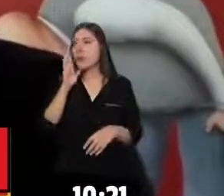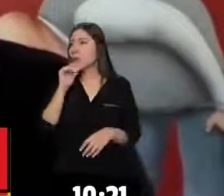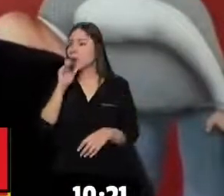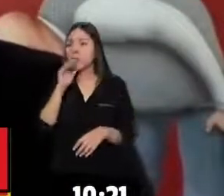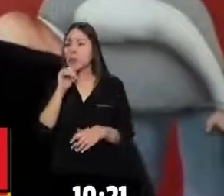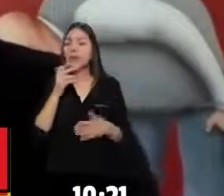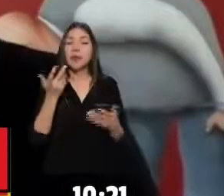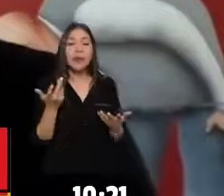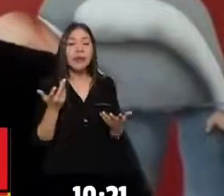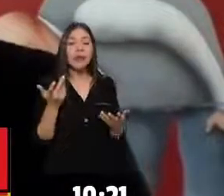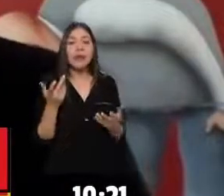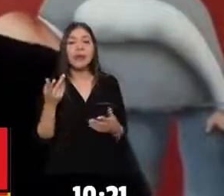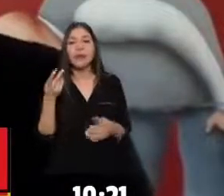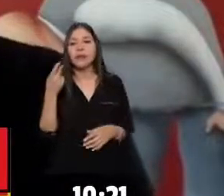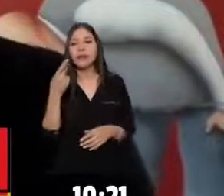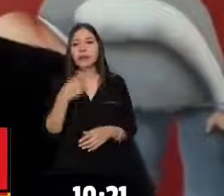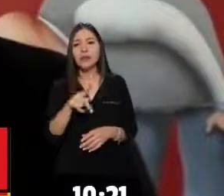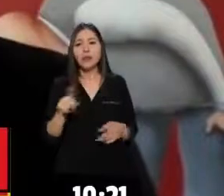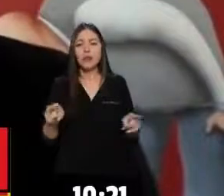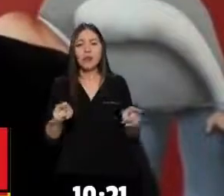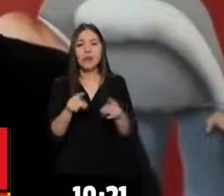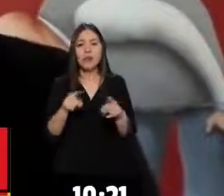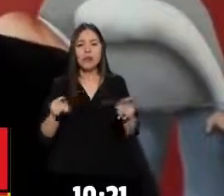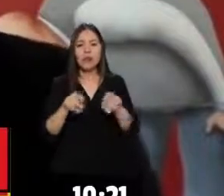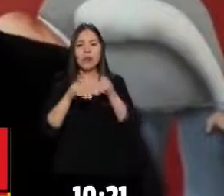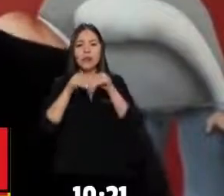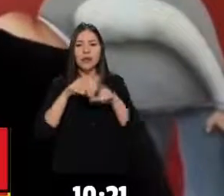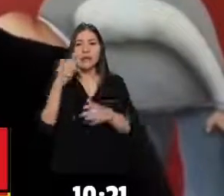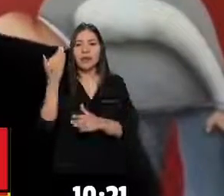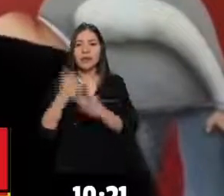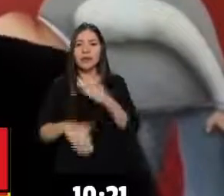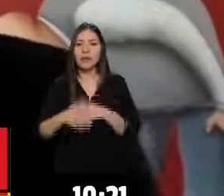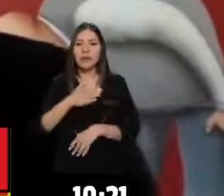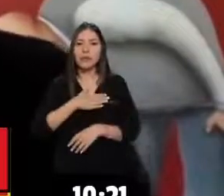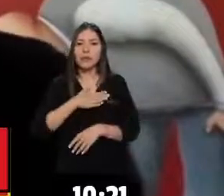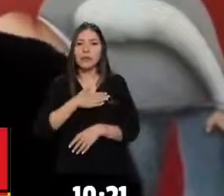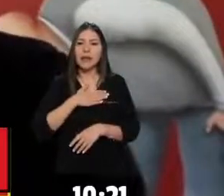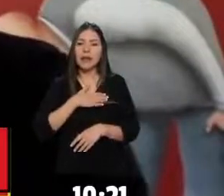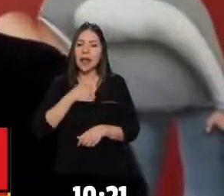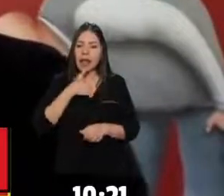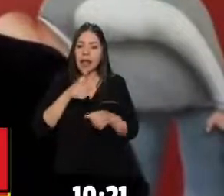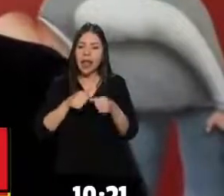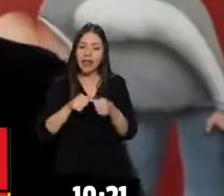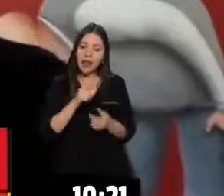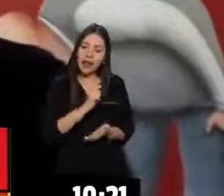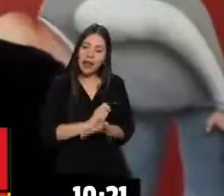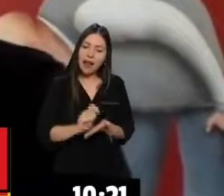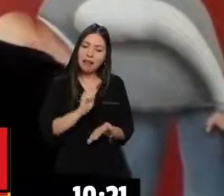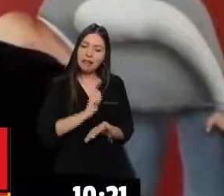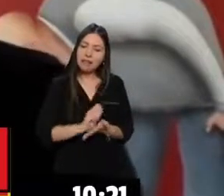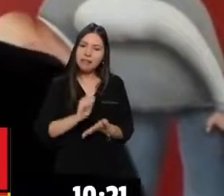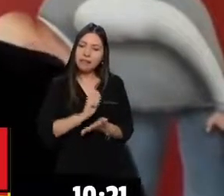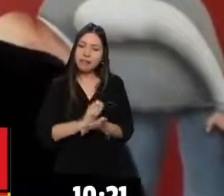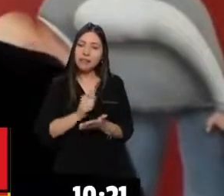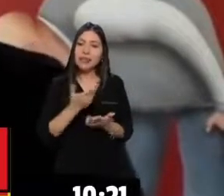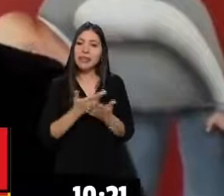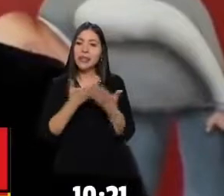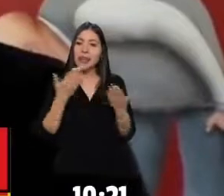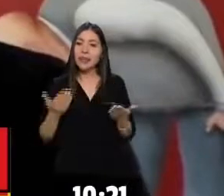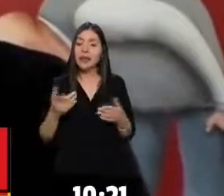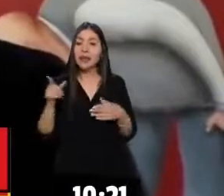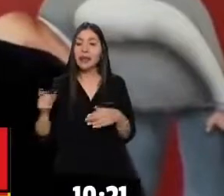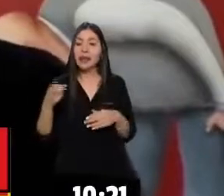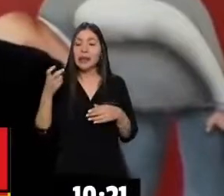lanzaron sus músicas sin mis letras. Y ahora, después de casi 250 años, ya se pusieron de acuerdo y estas son las